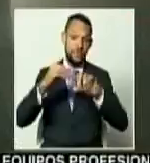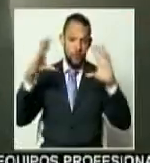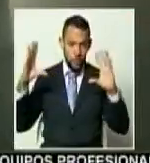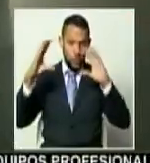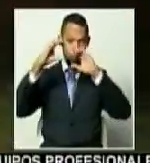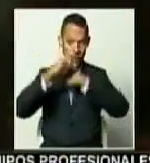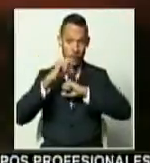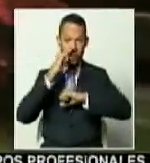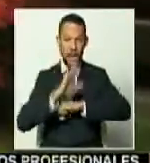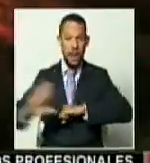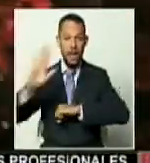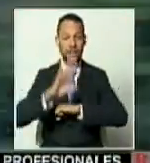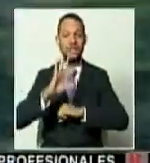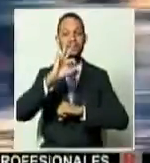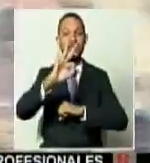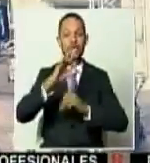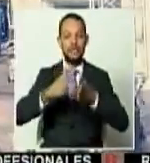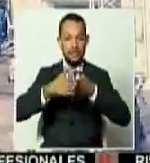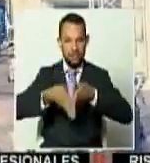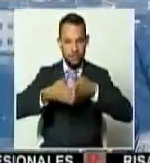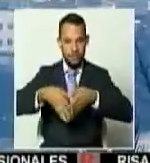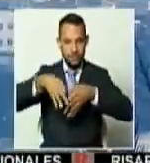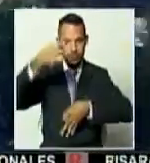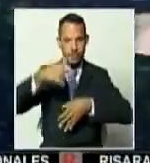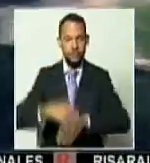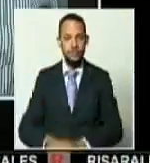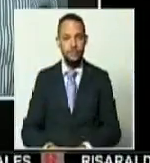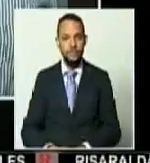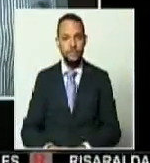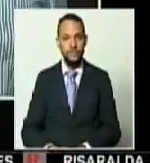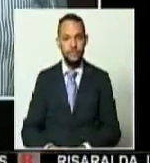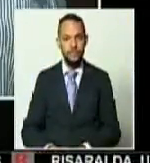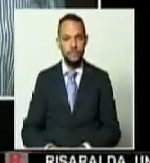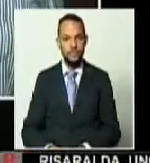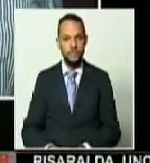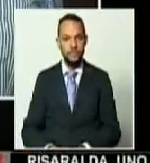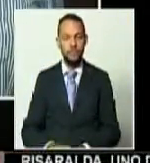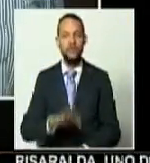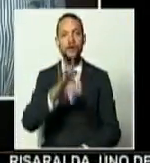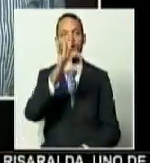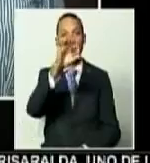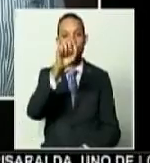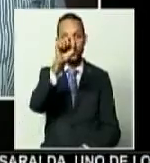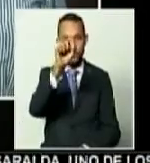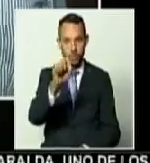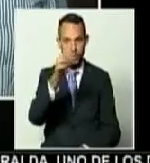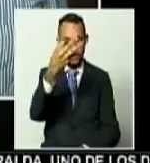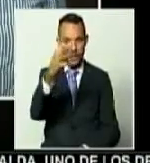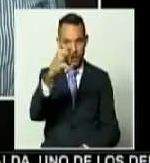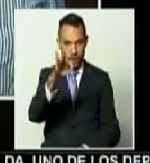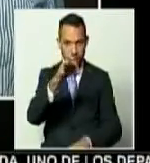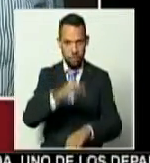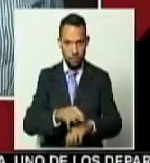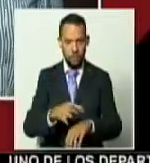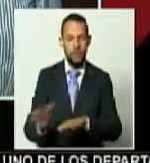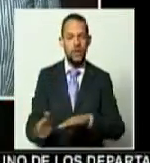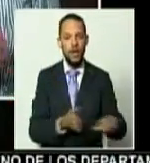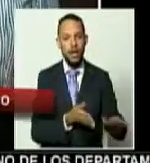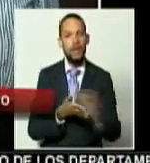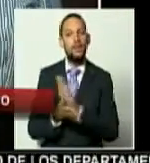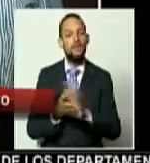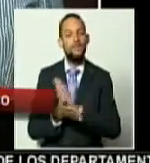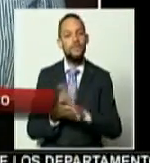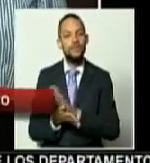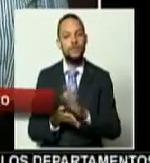Radio Nacional. Estará en Manizales este 3 de diciembre. 8 de la noche, 13 minutos, y les contaremos que el